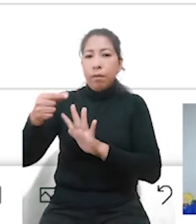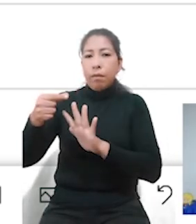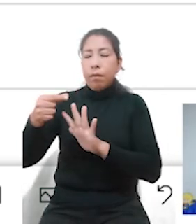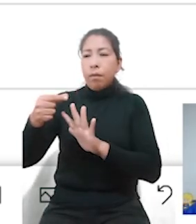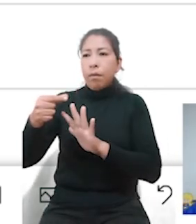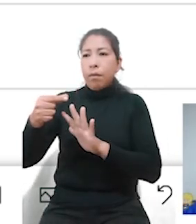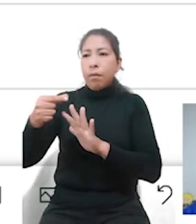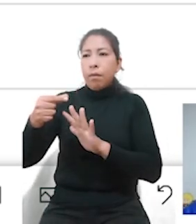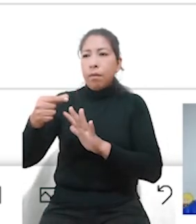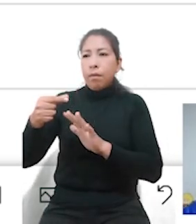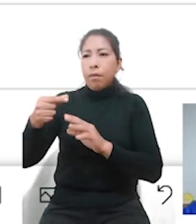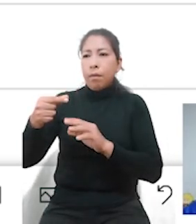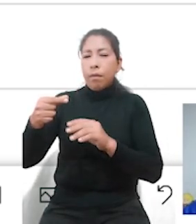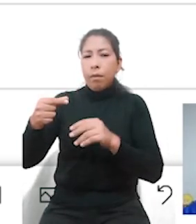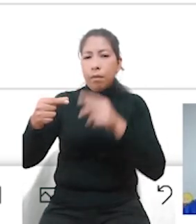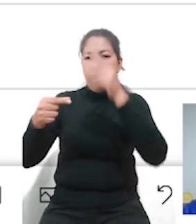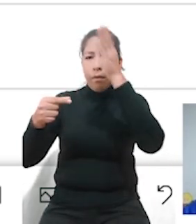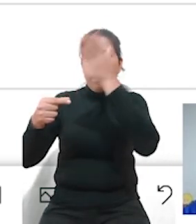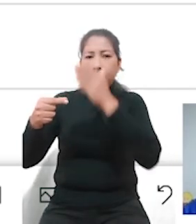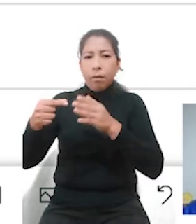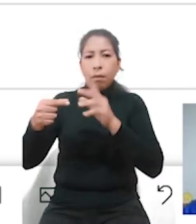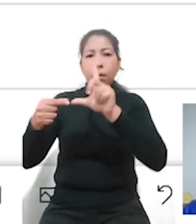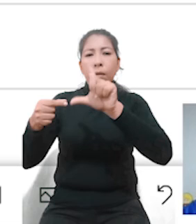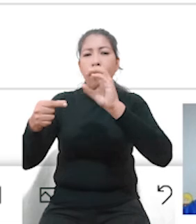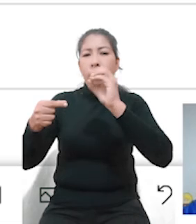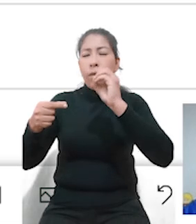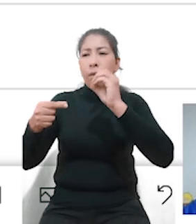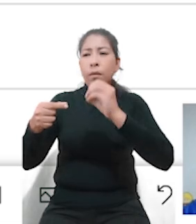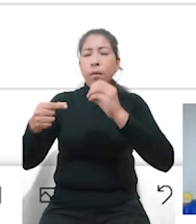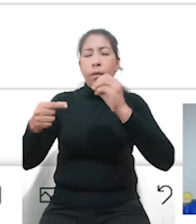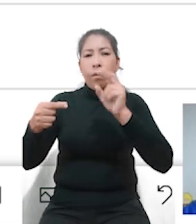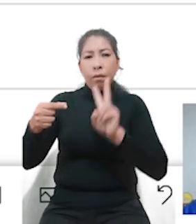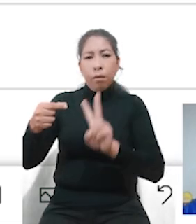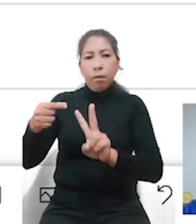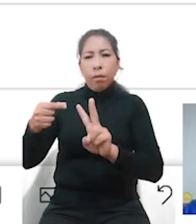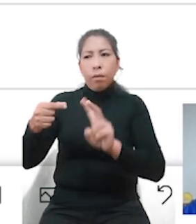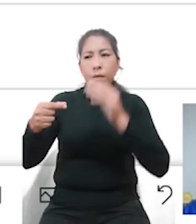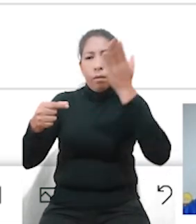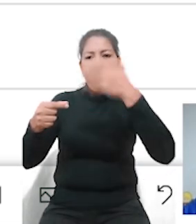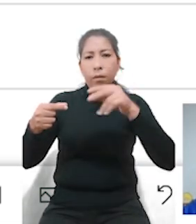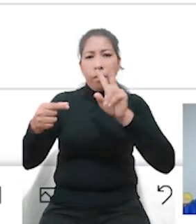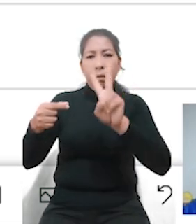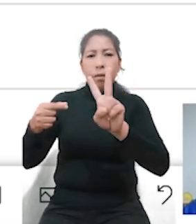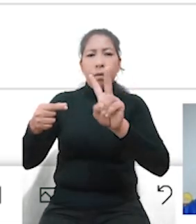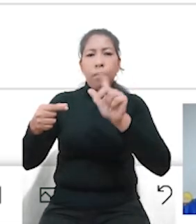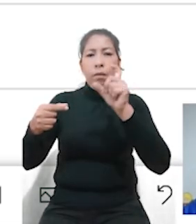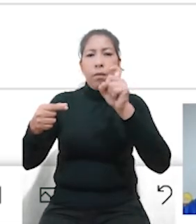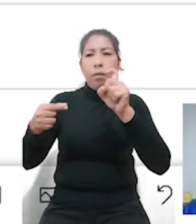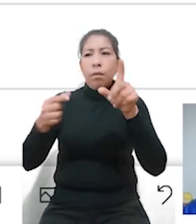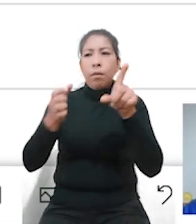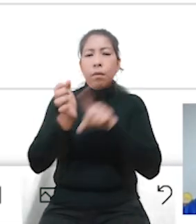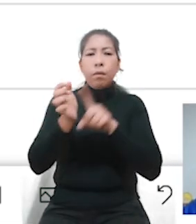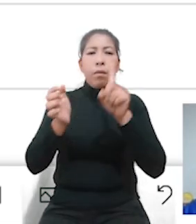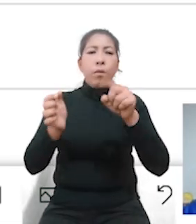a pasar ese más 1 al segundo miembro. Logaritmo de logaritmo en base 2 de 2x